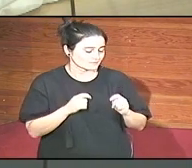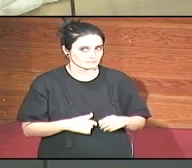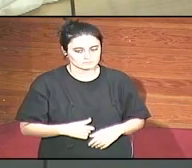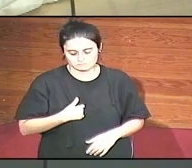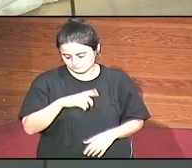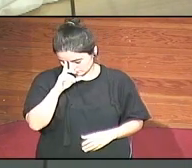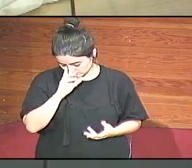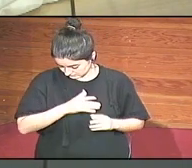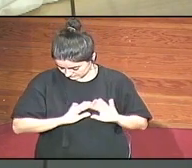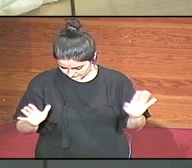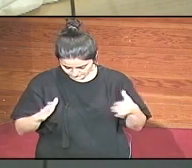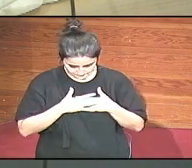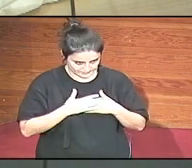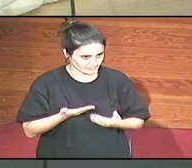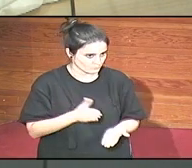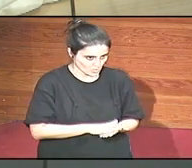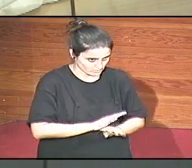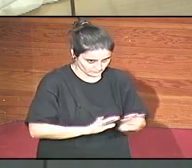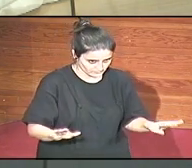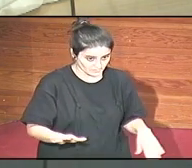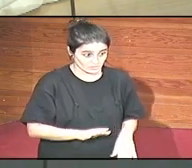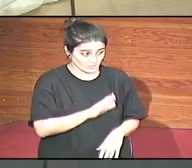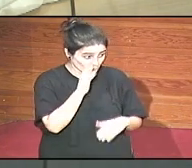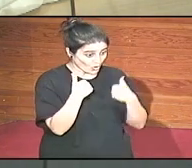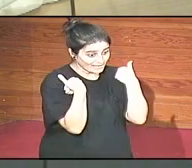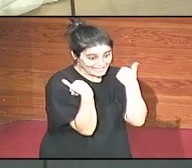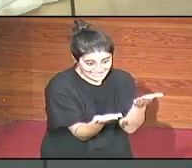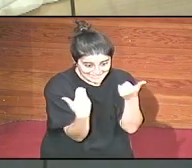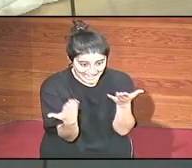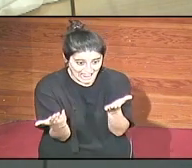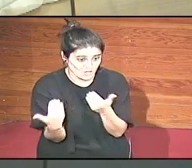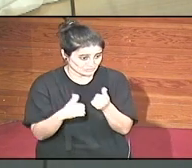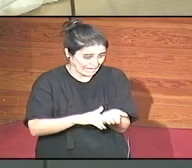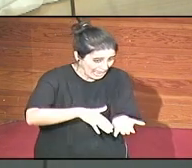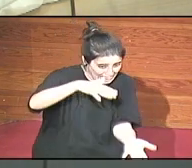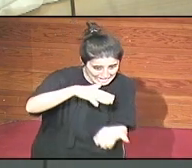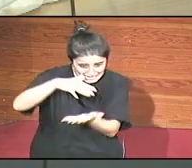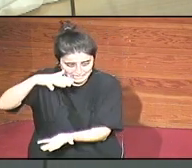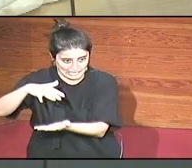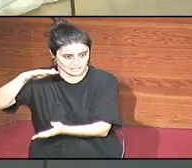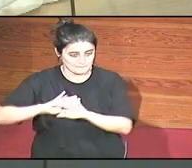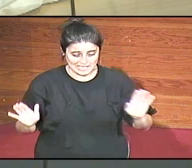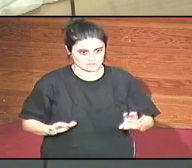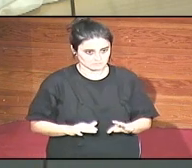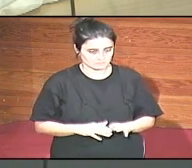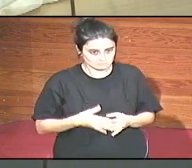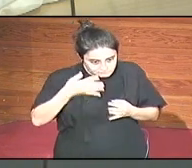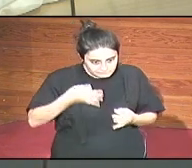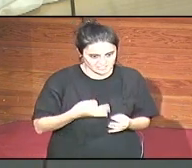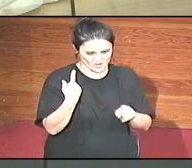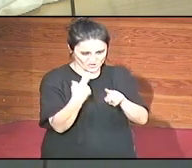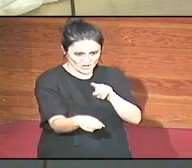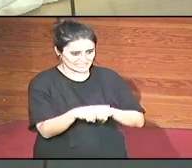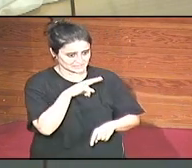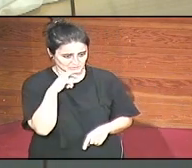me muero y no solo me muero por que les caigan más regalos que lluvia es que es que luego que no lo valoren las cosas